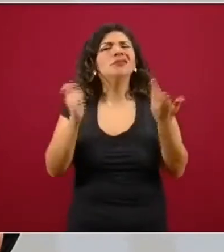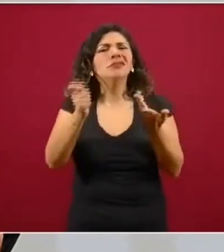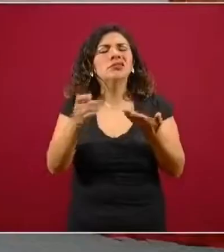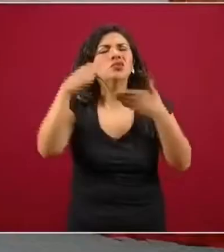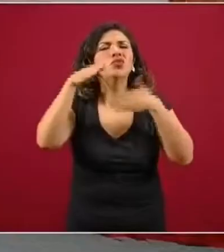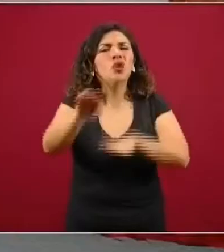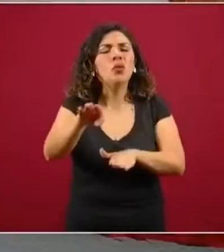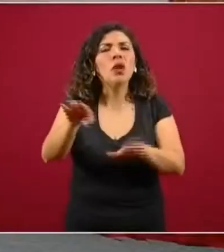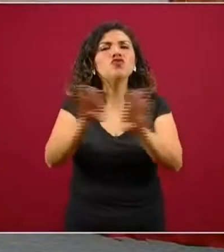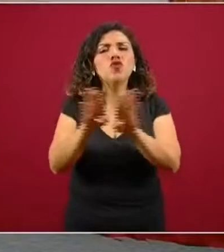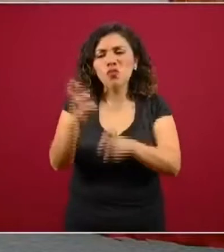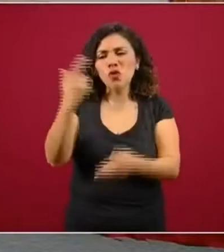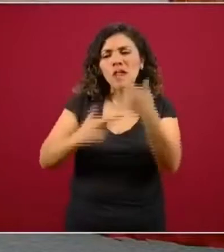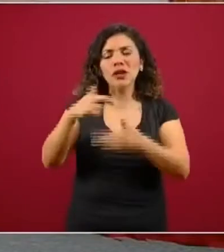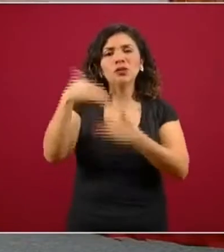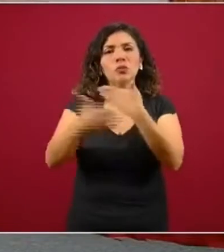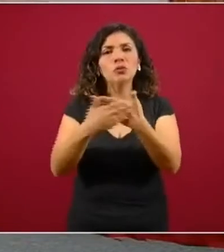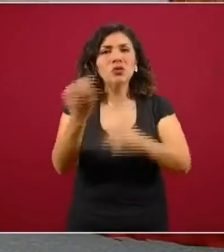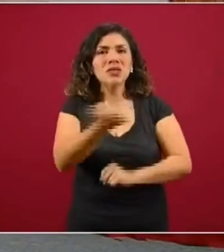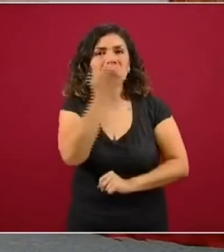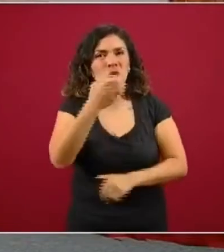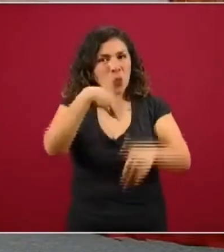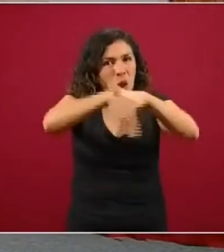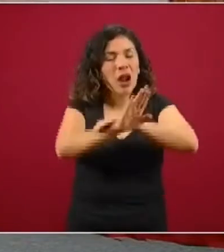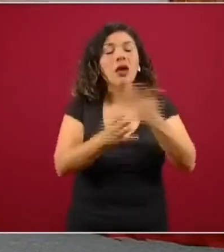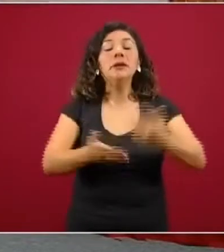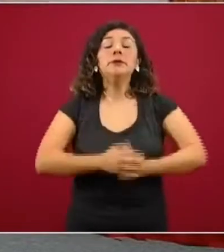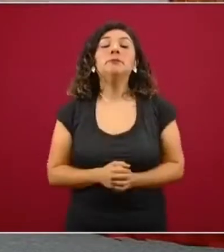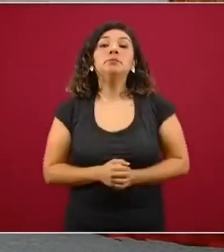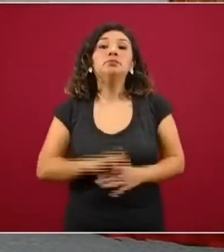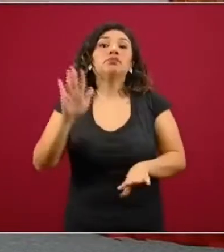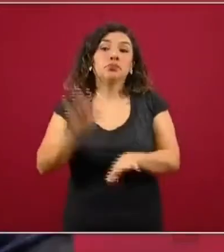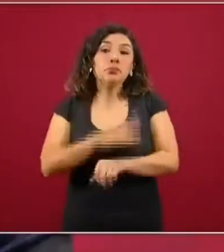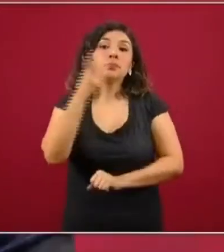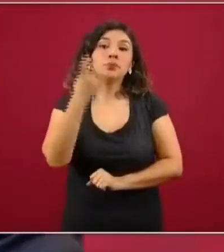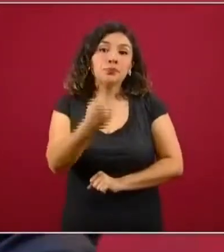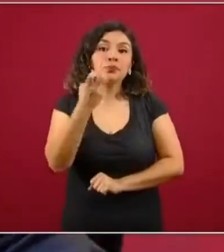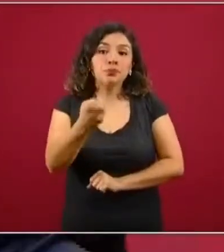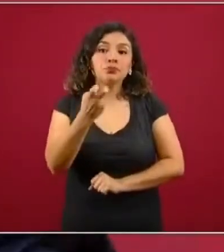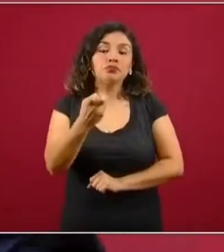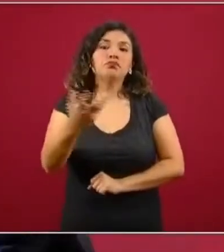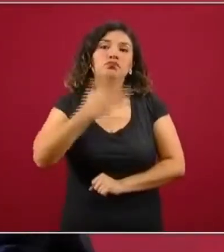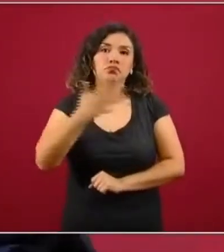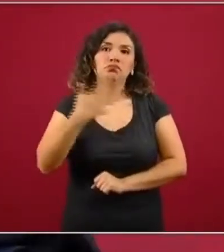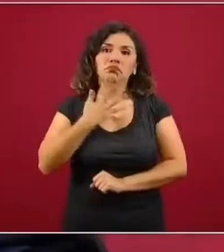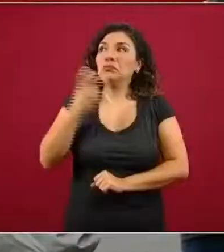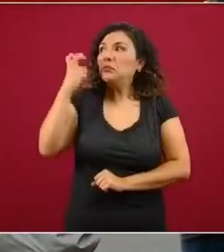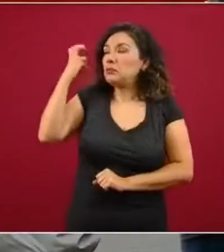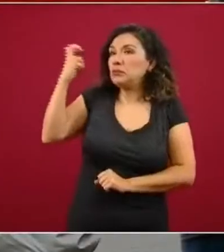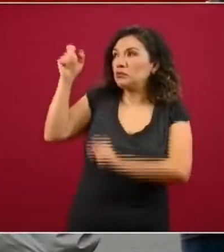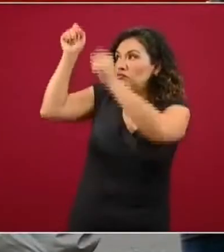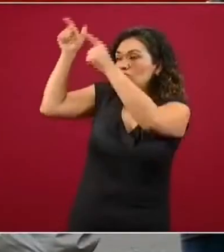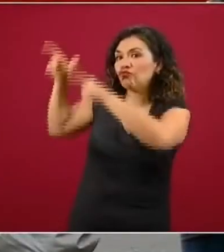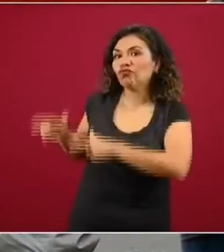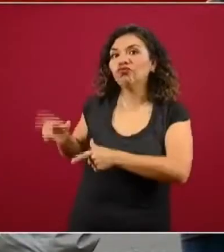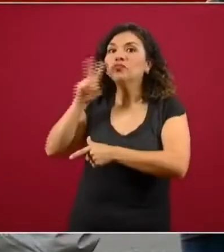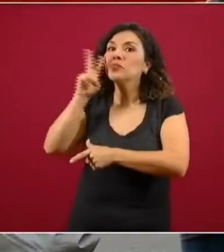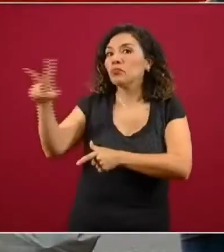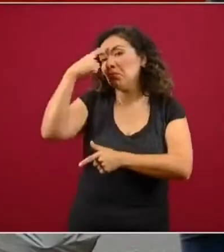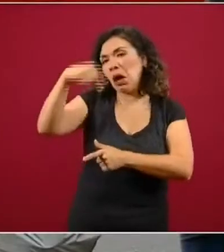sobre el regreso a clases, y por eso es que tenemos todas estas formas de contacto.